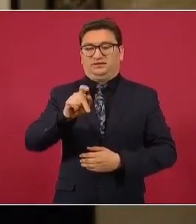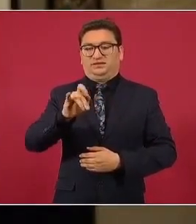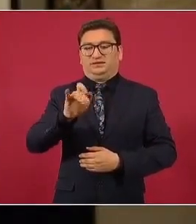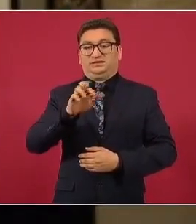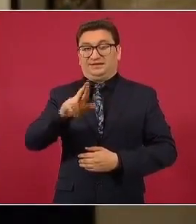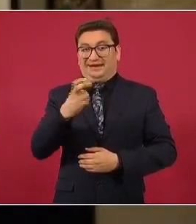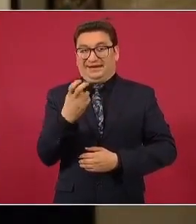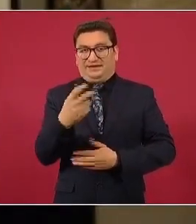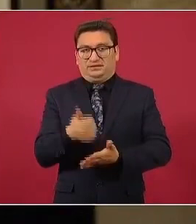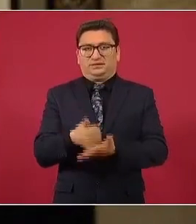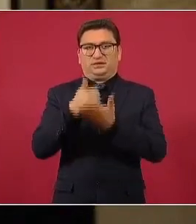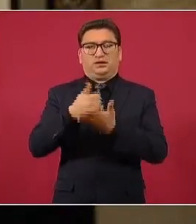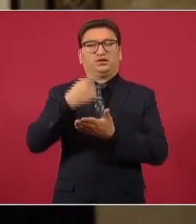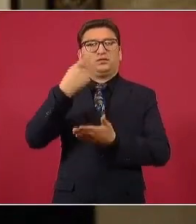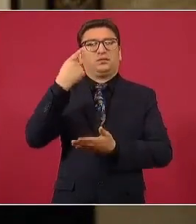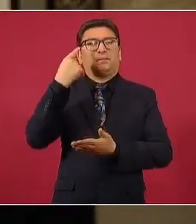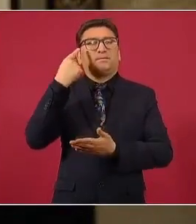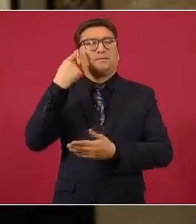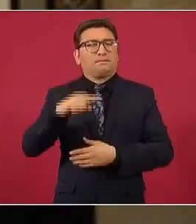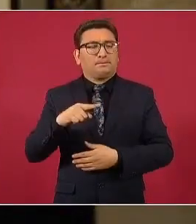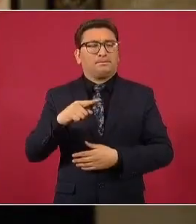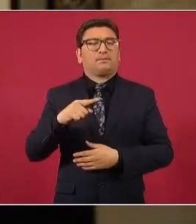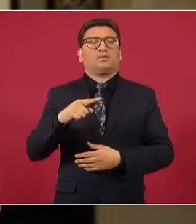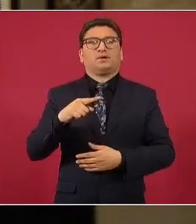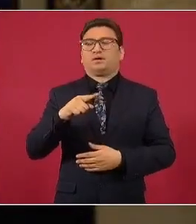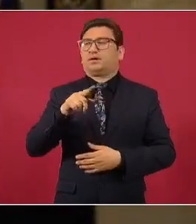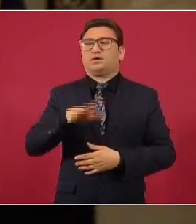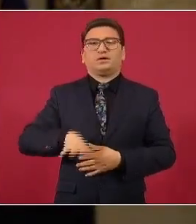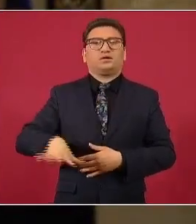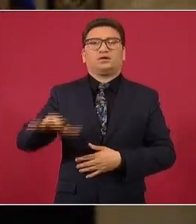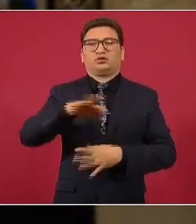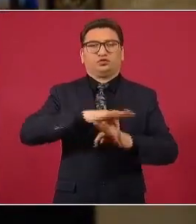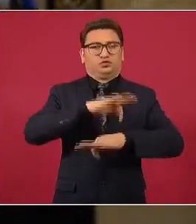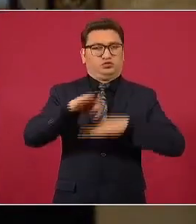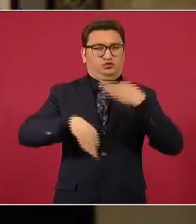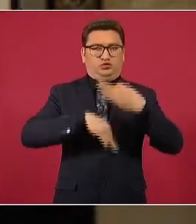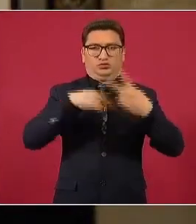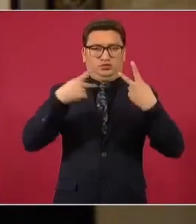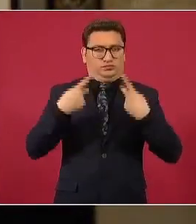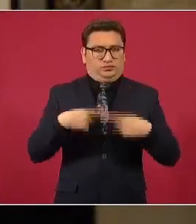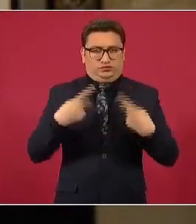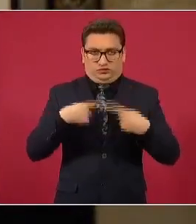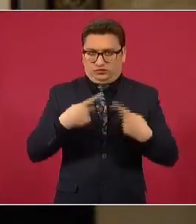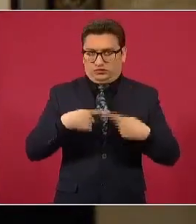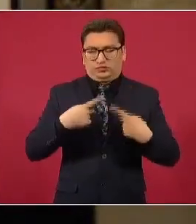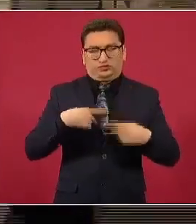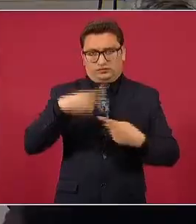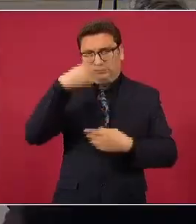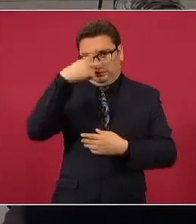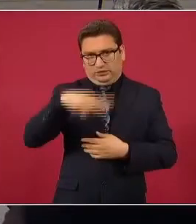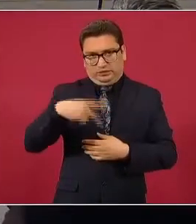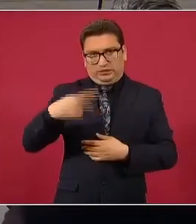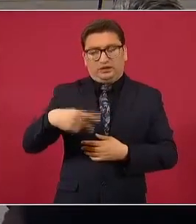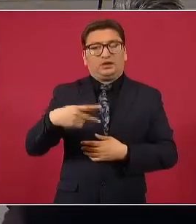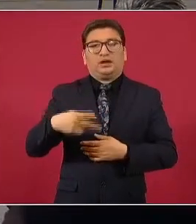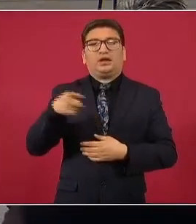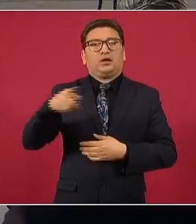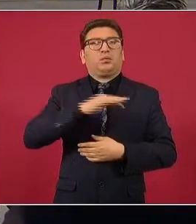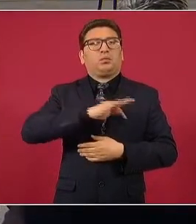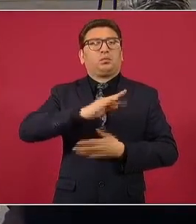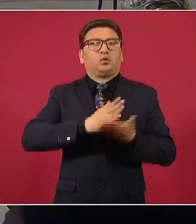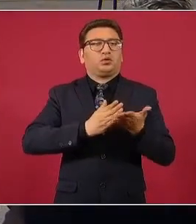la herramienta que usted emplearía para que todas y todos los mexicanos puedan tener acceso a una